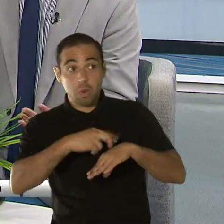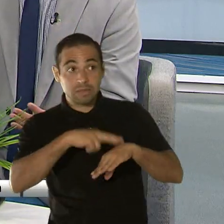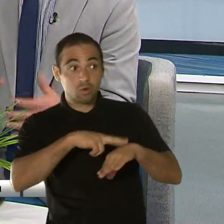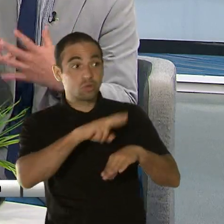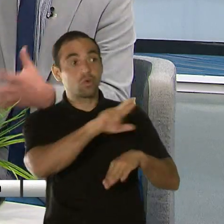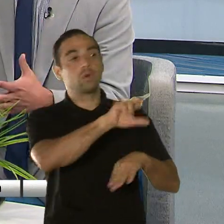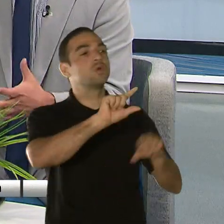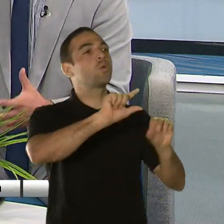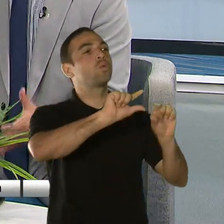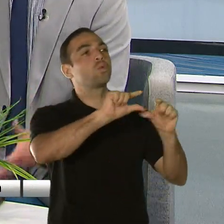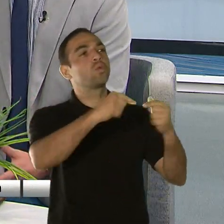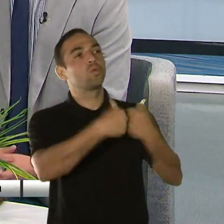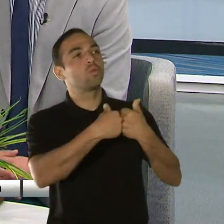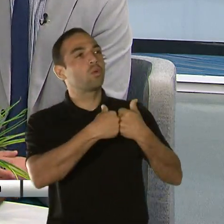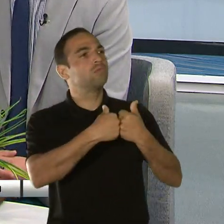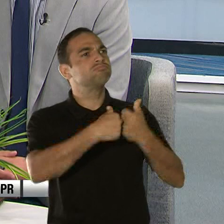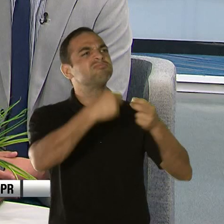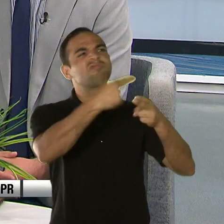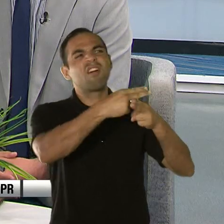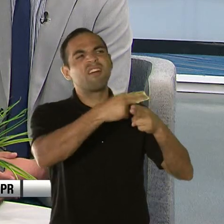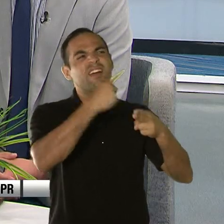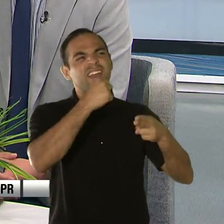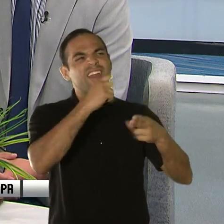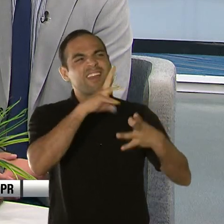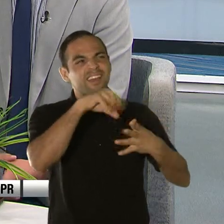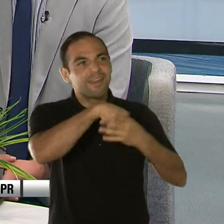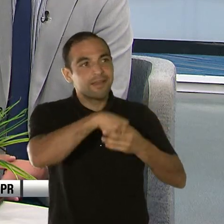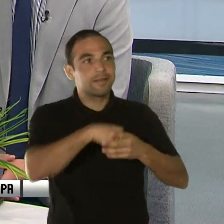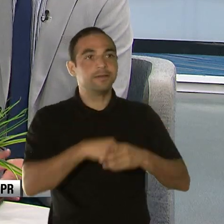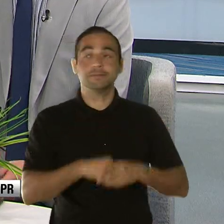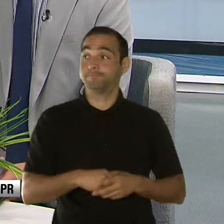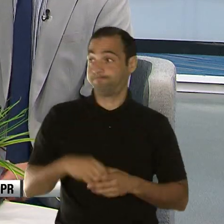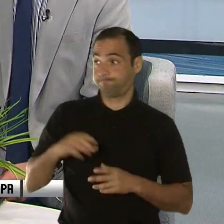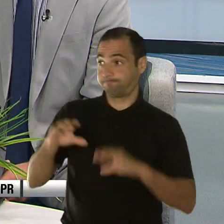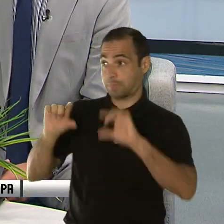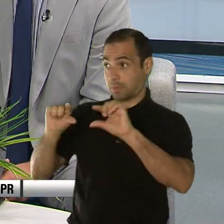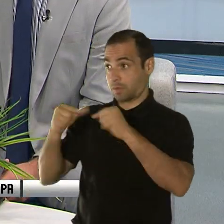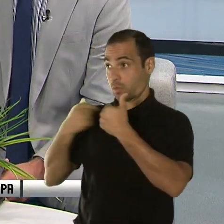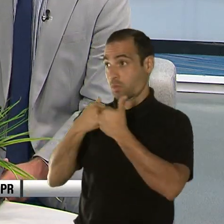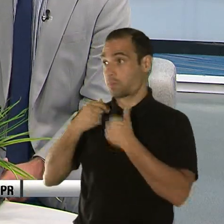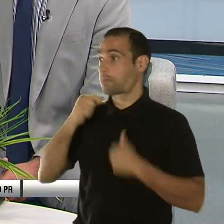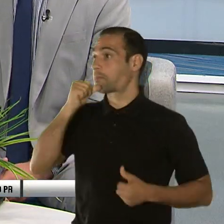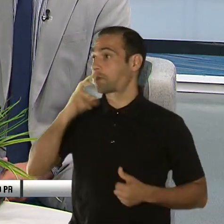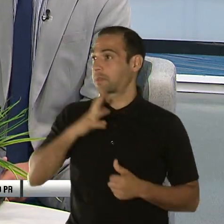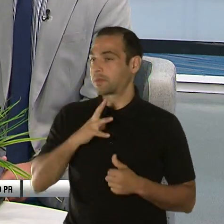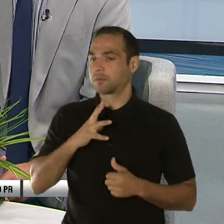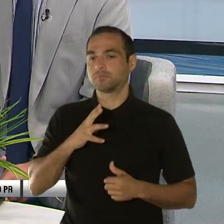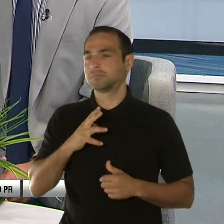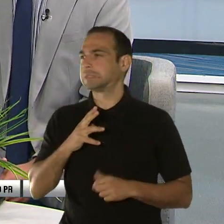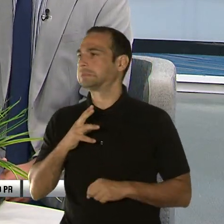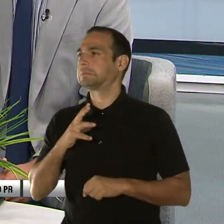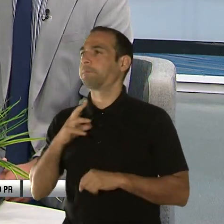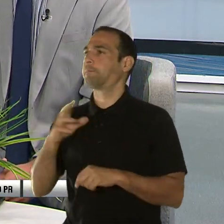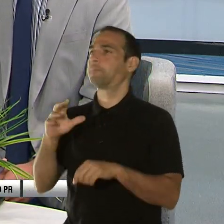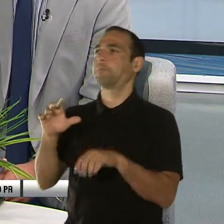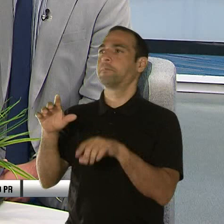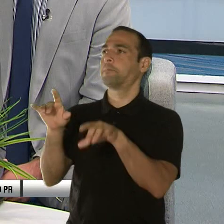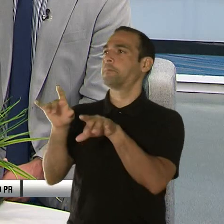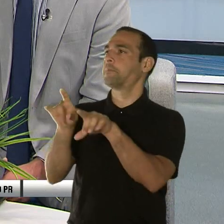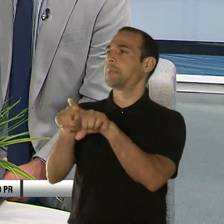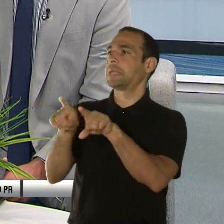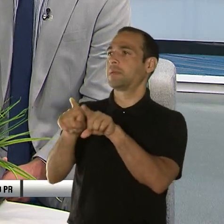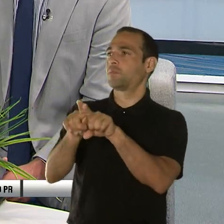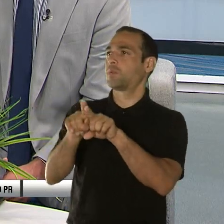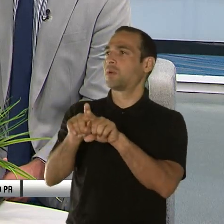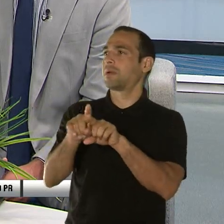algunos nombres que conoz que están conformando esos equipos bueno el equipo femenino repetimos casi el mismo equipo que estuvo en Santa